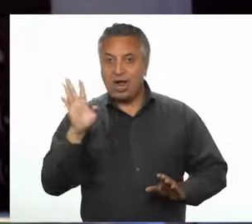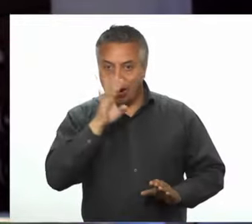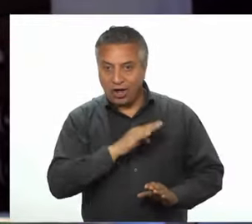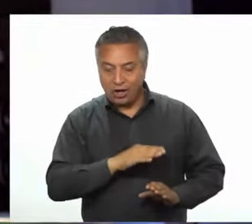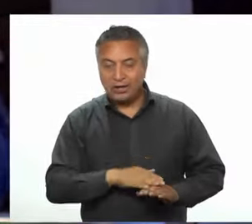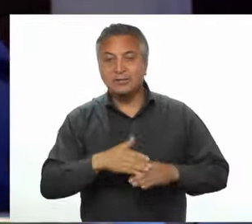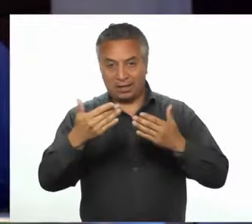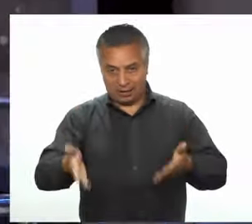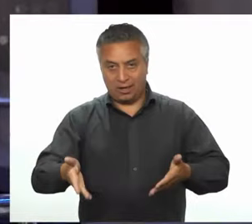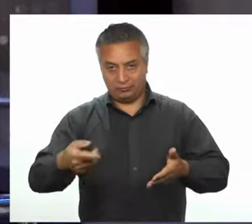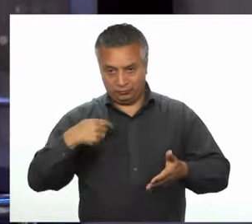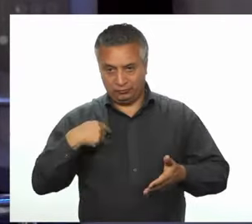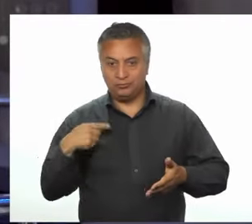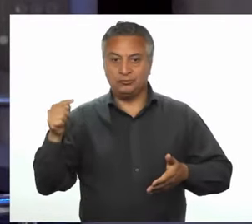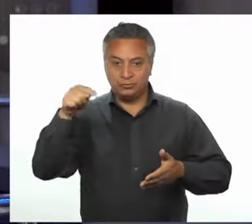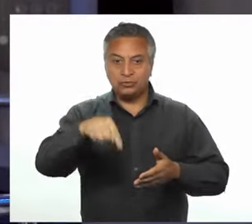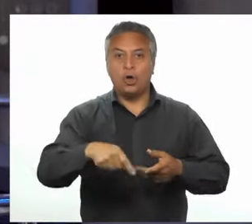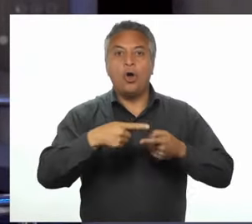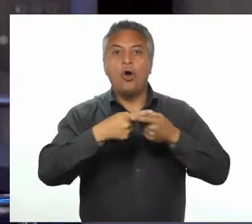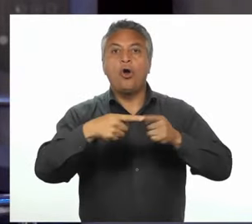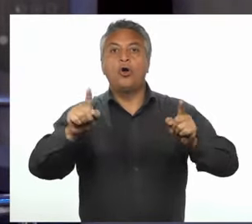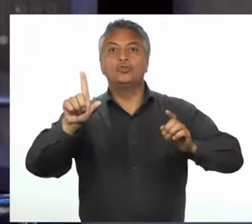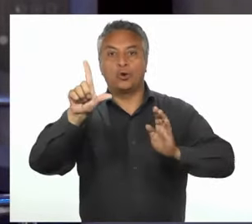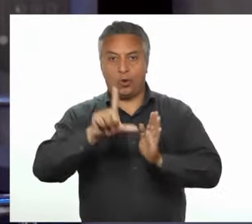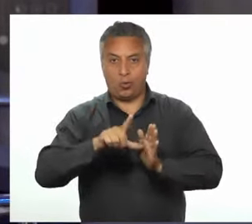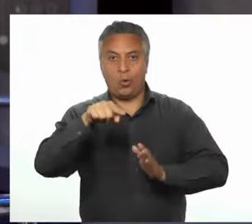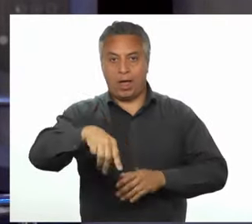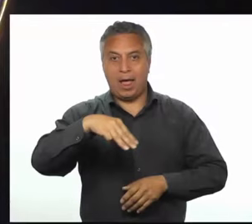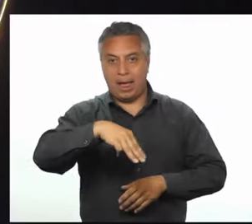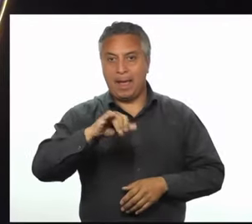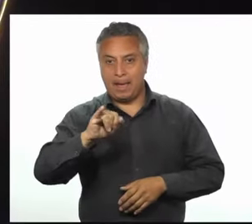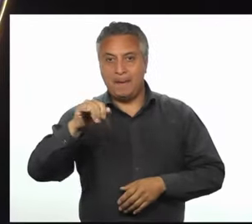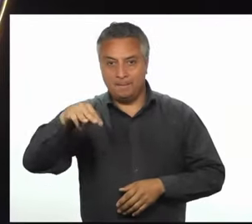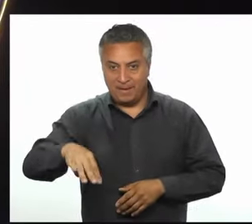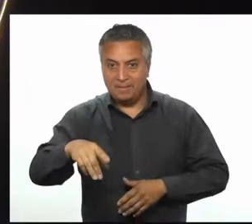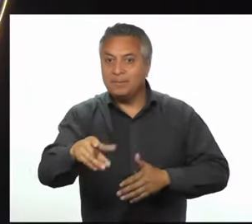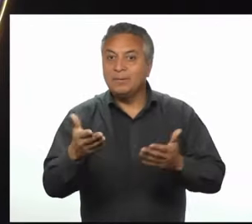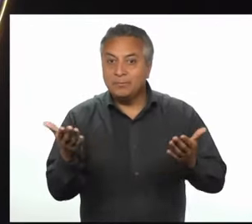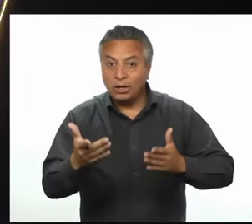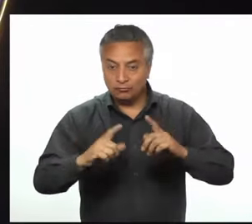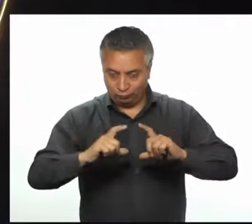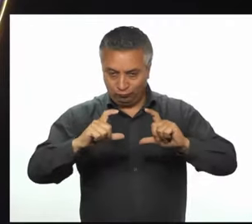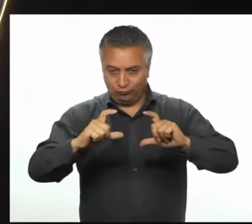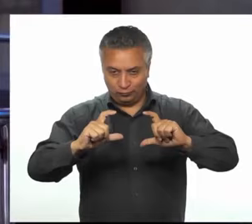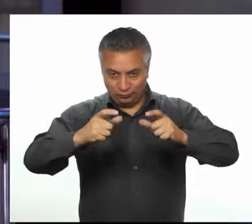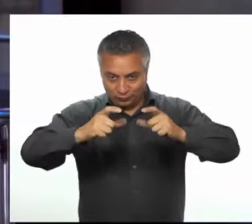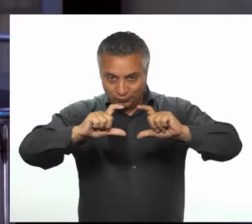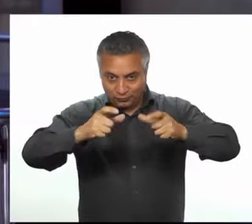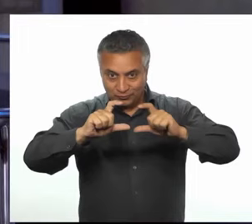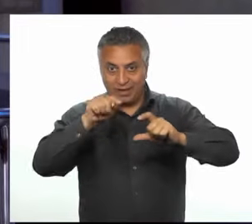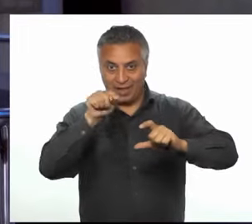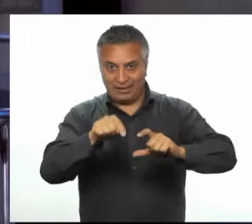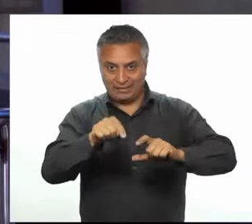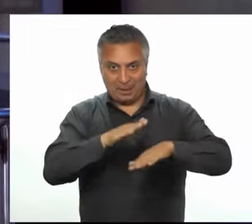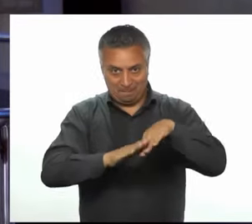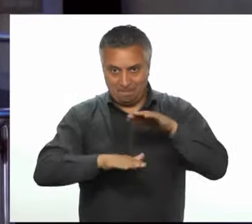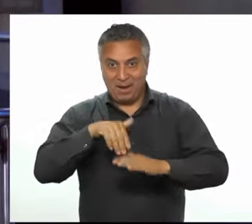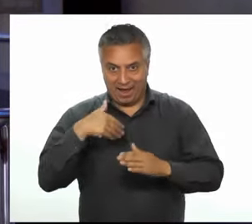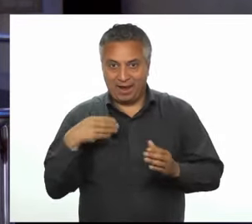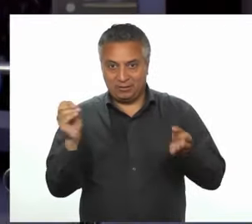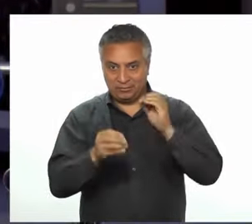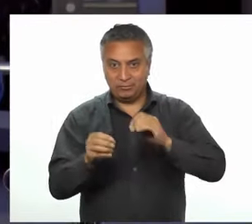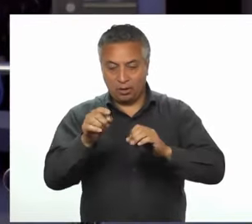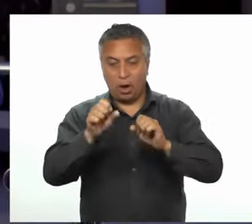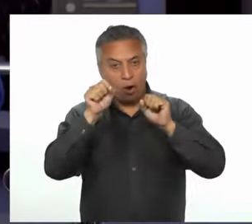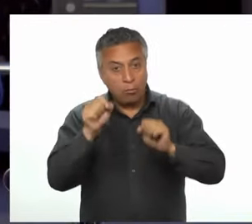Y nos encontramos en otro lugar del Museo Interactivo Mirador con nuestro arco iris casero. La posibilidad de